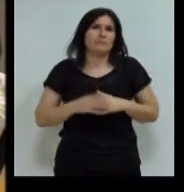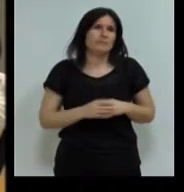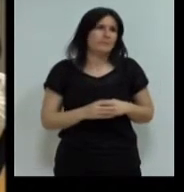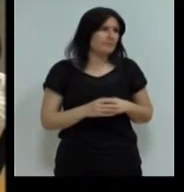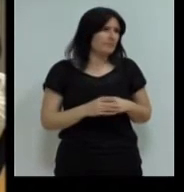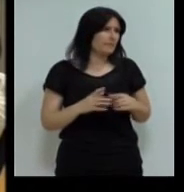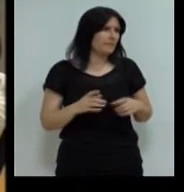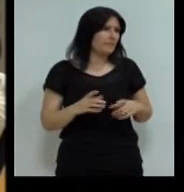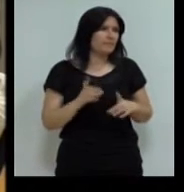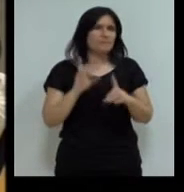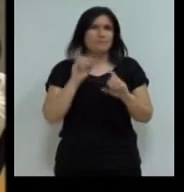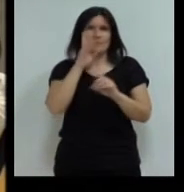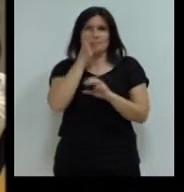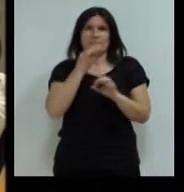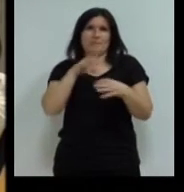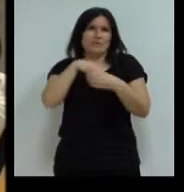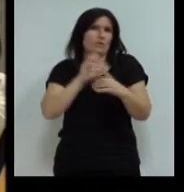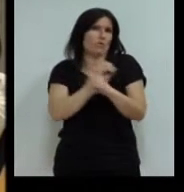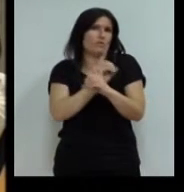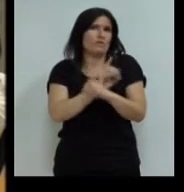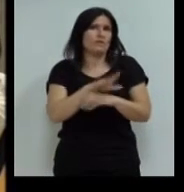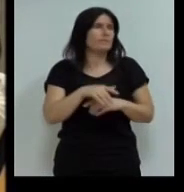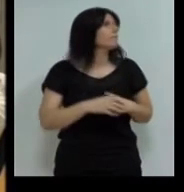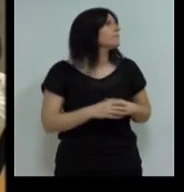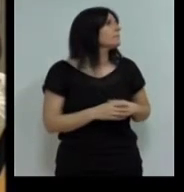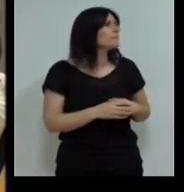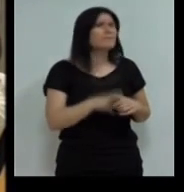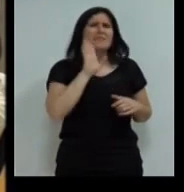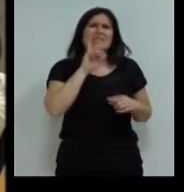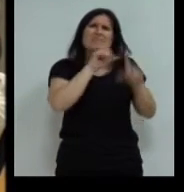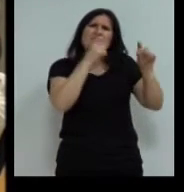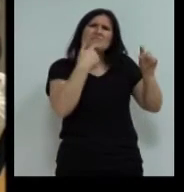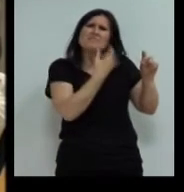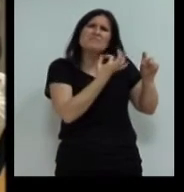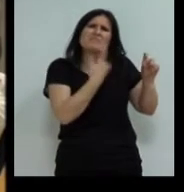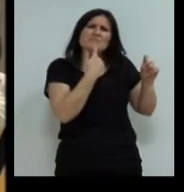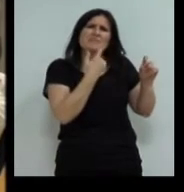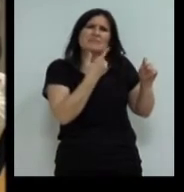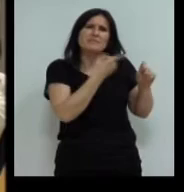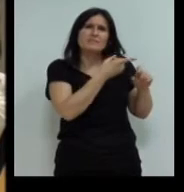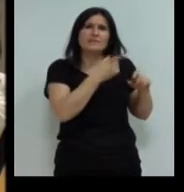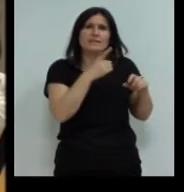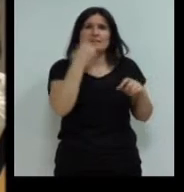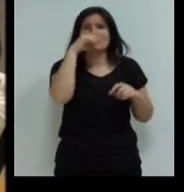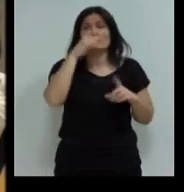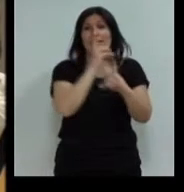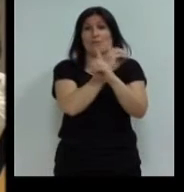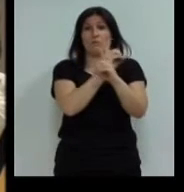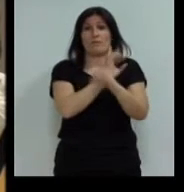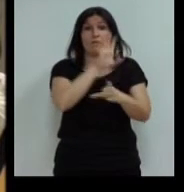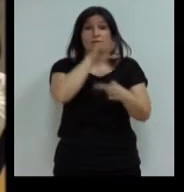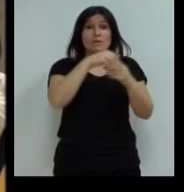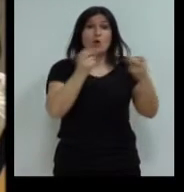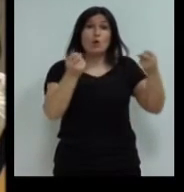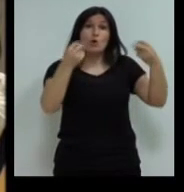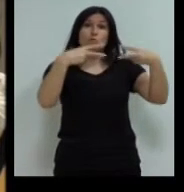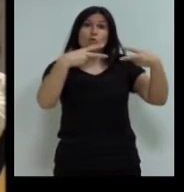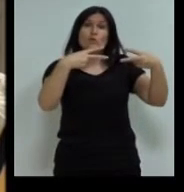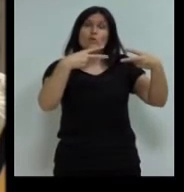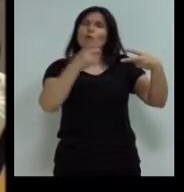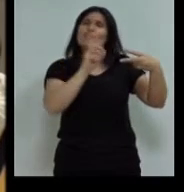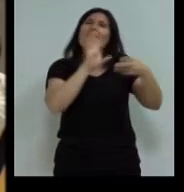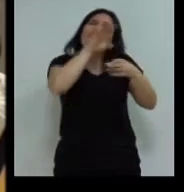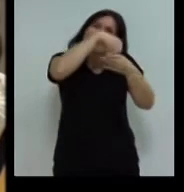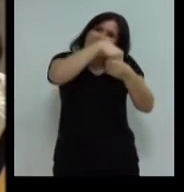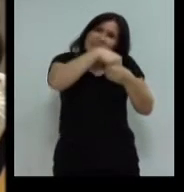entorno las empresas estoy que viendo. hacen la autoría del DVD, sabemos que en el DVD los subtítulos no están incrustados en la